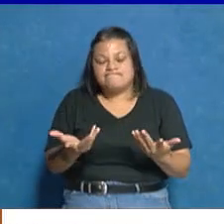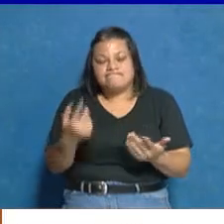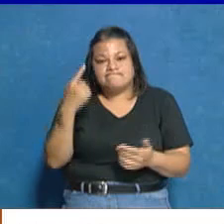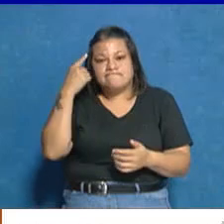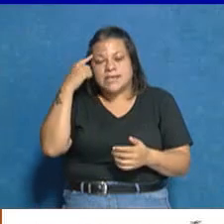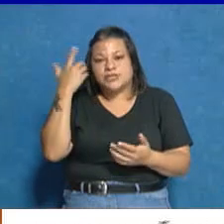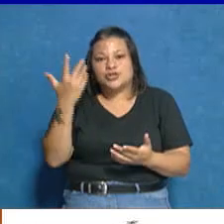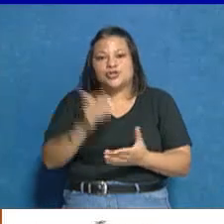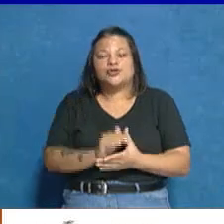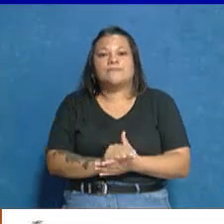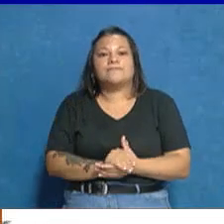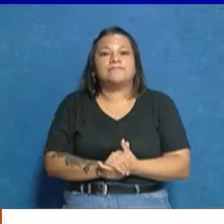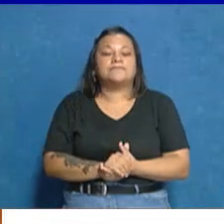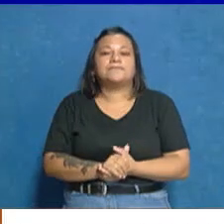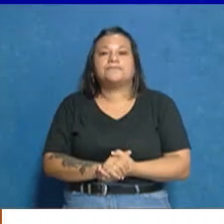que esta vez